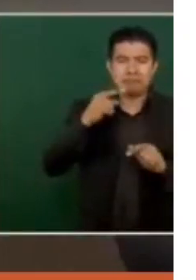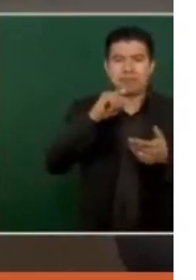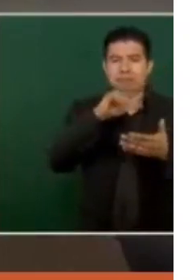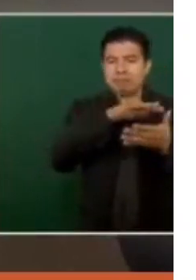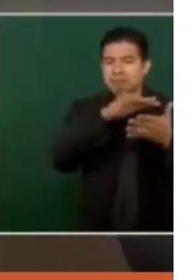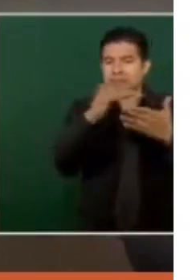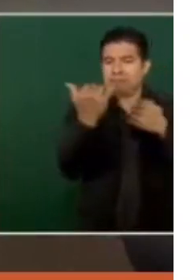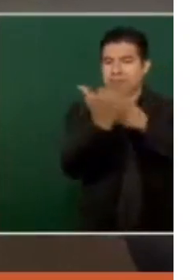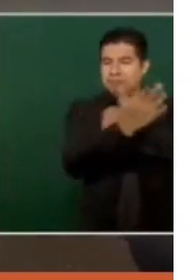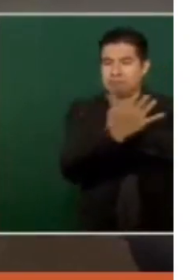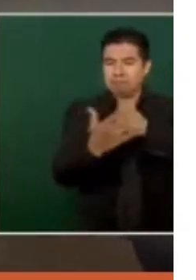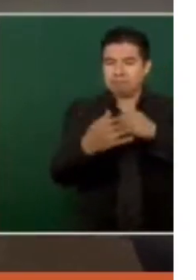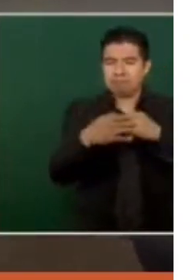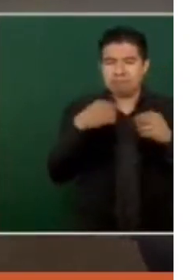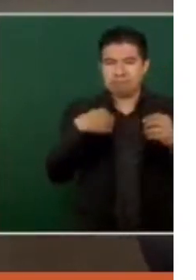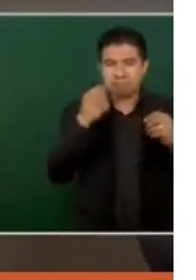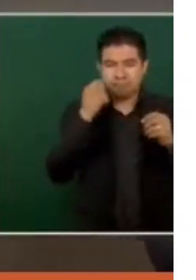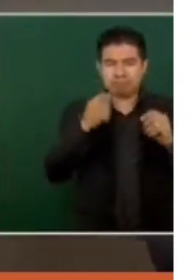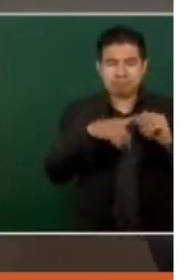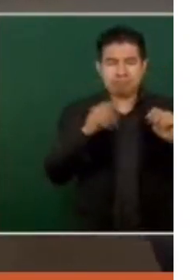en pantalla el comunicado.